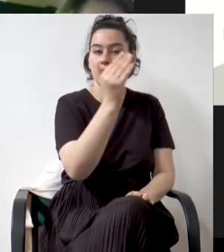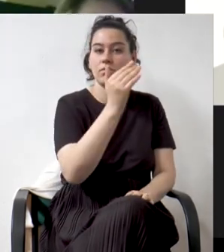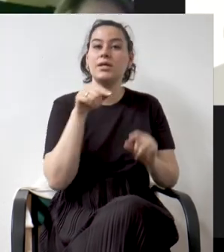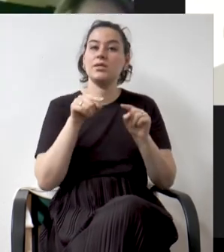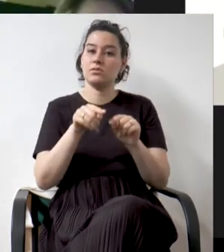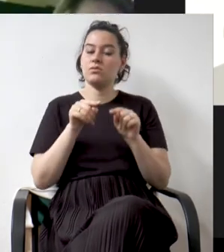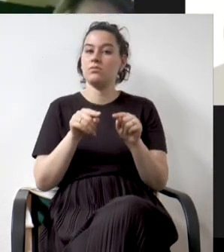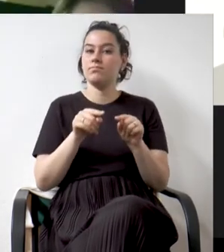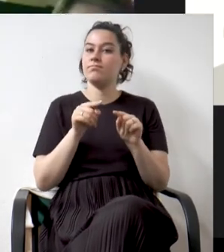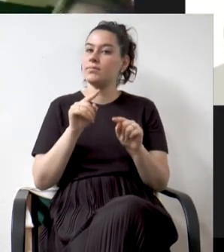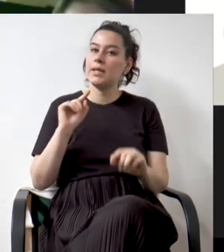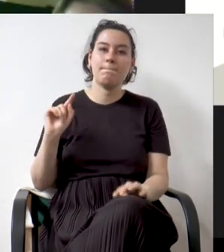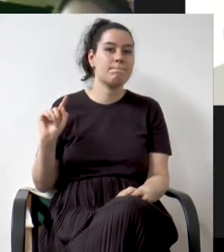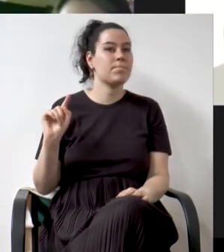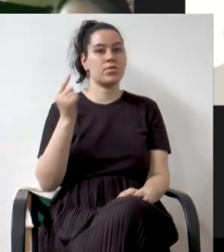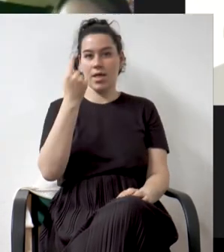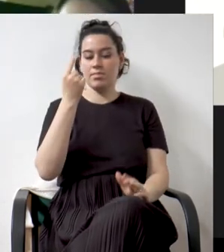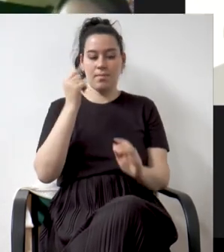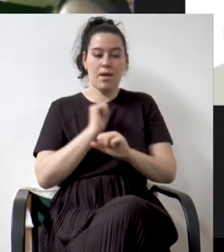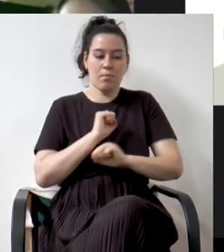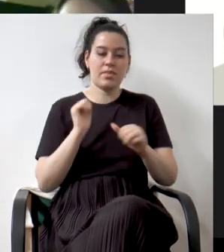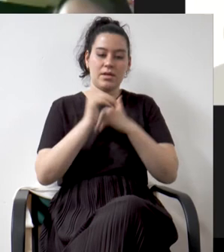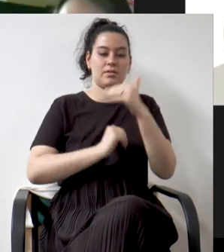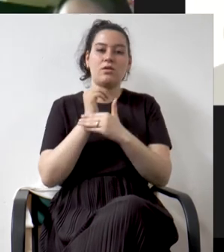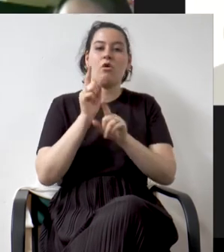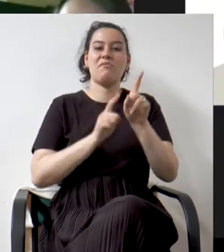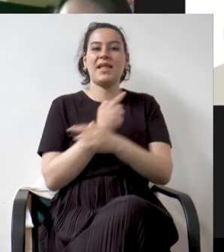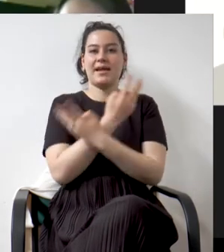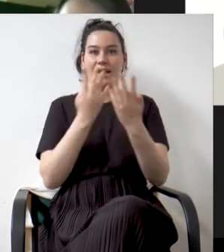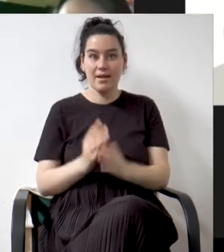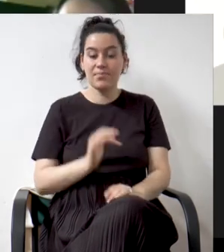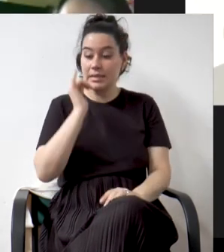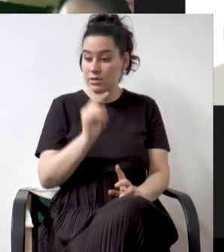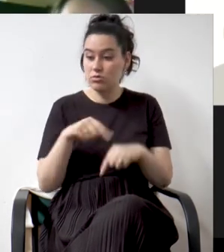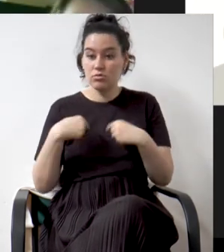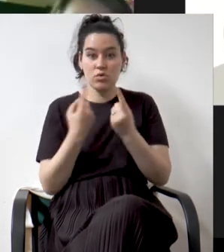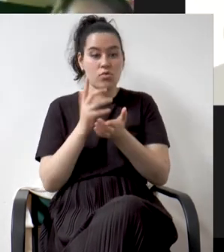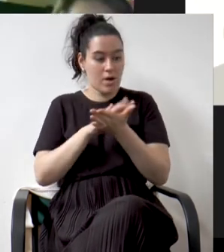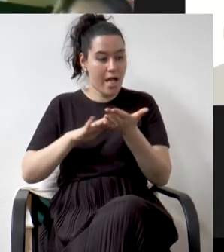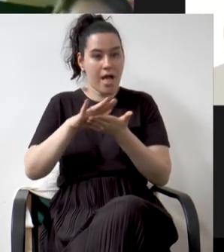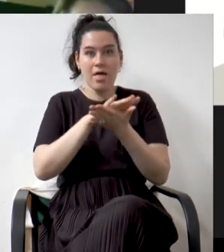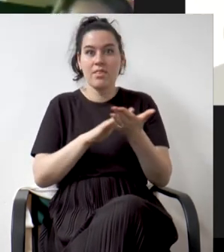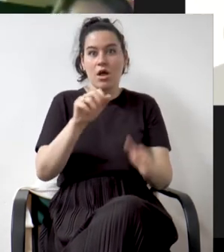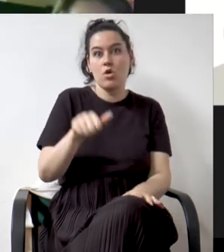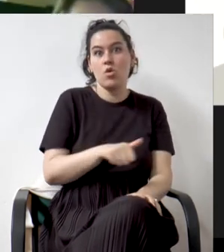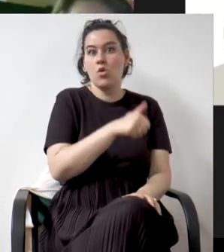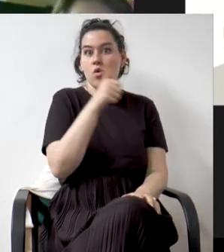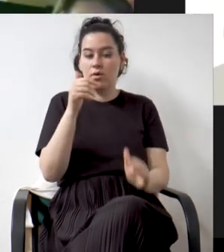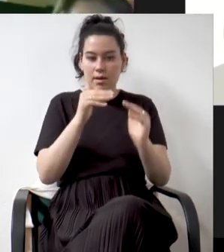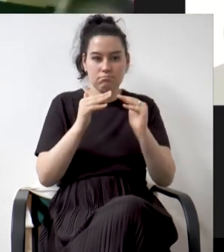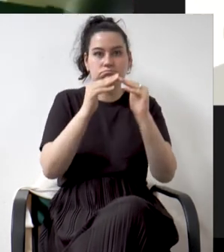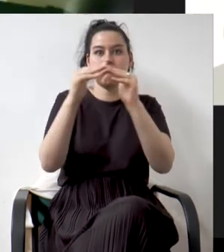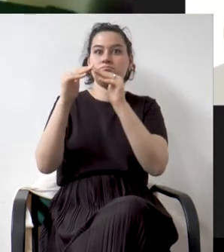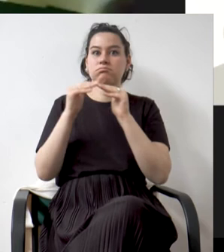es la clave central para el desarrollo universitario territorial. Si nosotros no logramos generar nivel